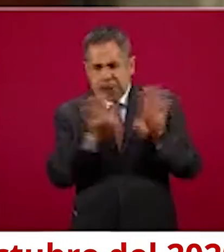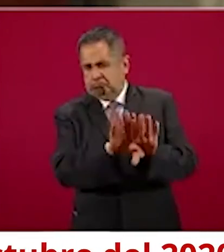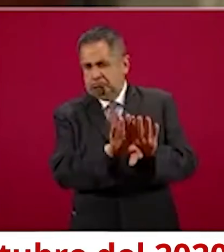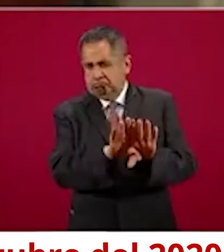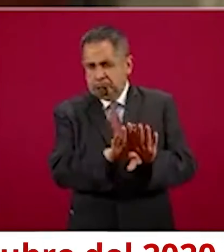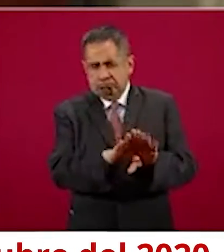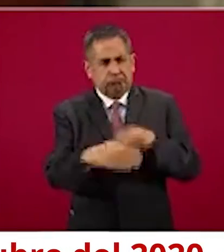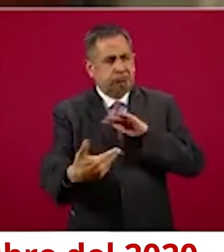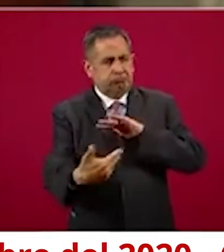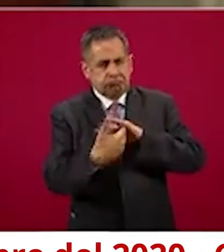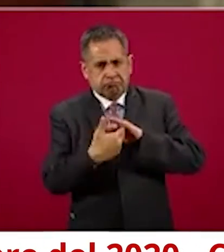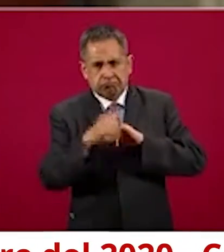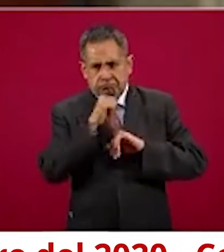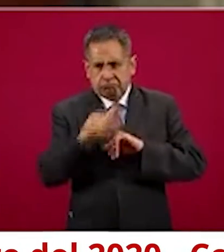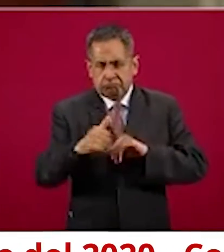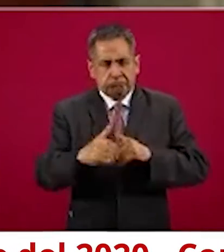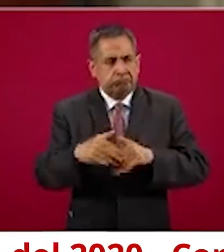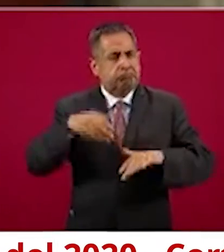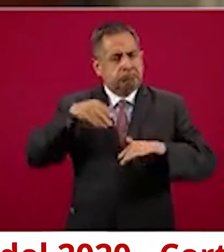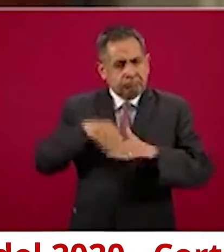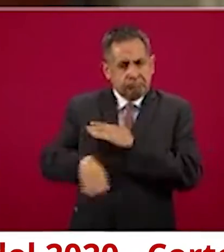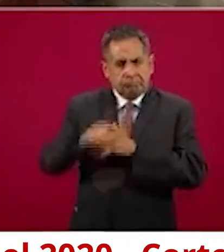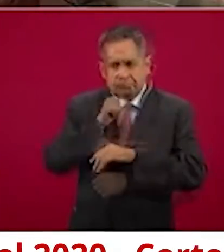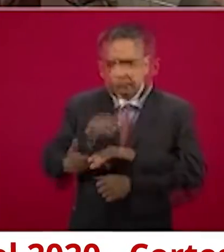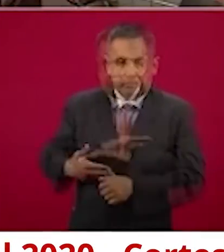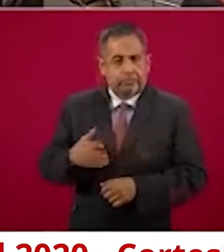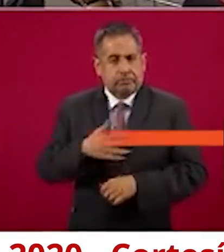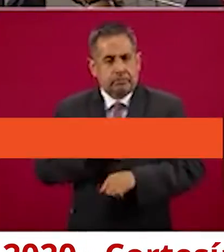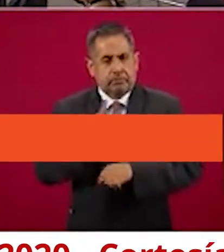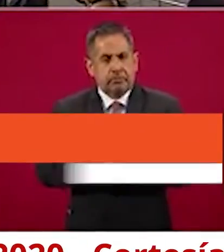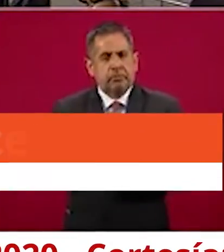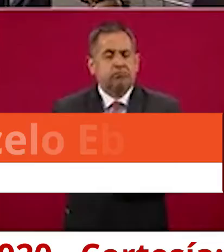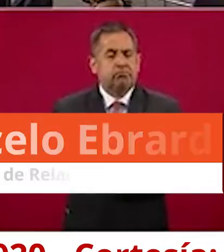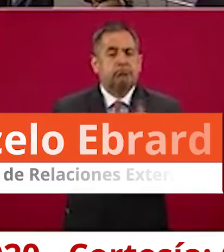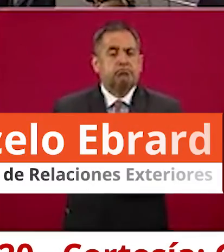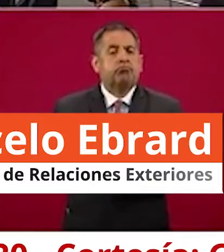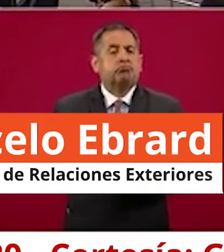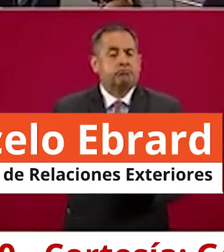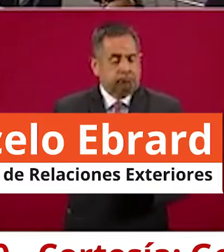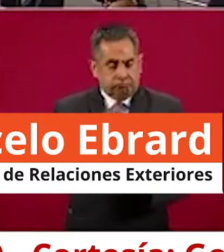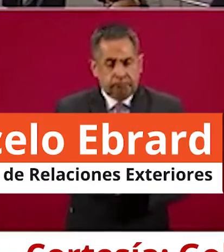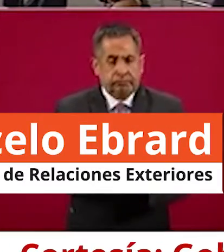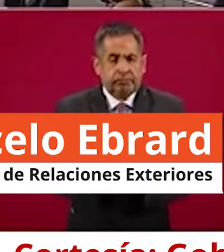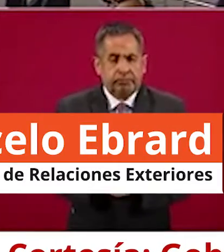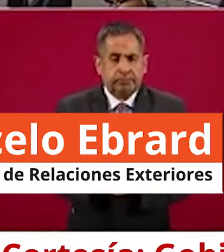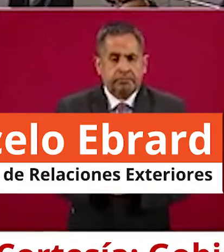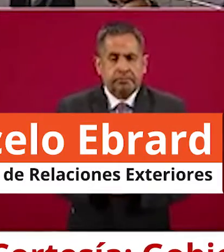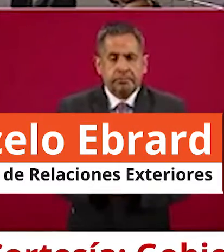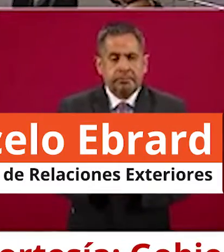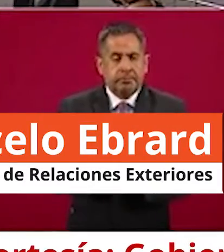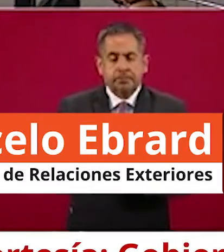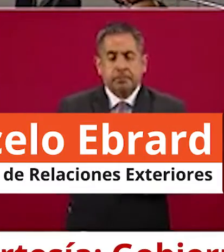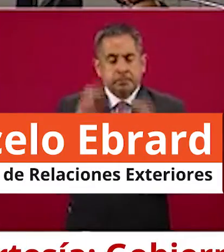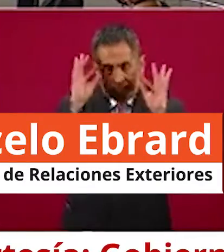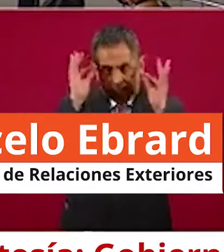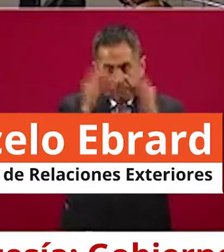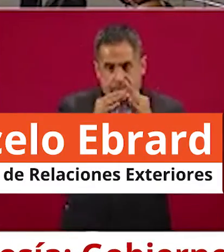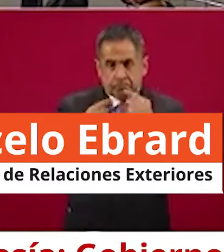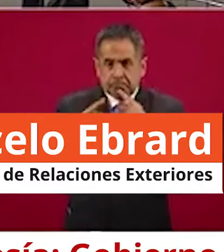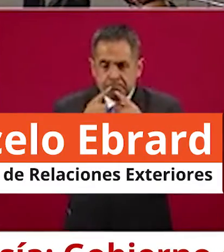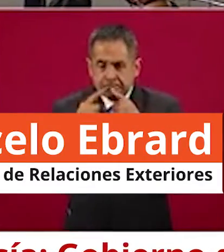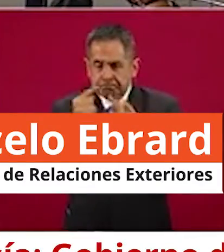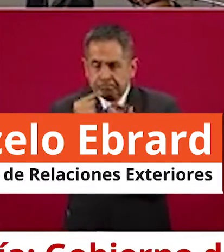de cerrar la frontera para cruces no esenciales? Realmente decir que hay un sistema de consulta semanal